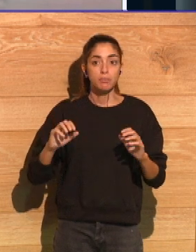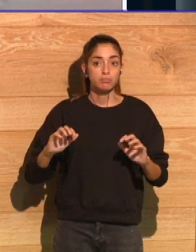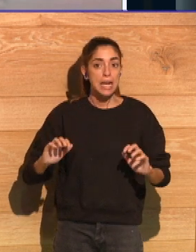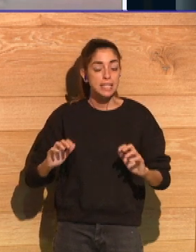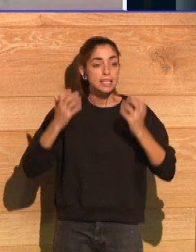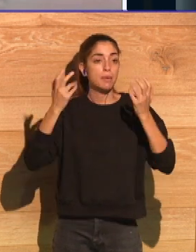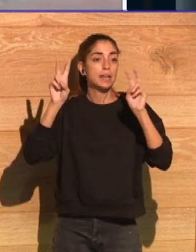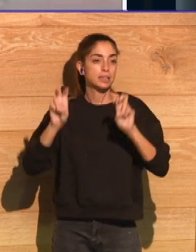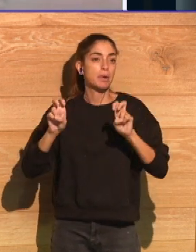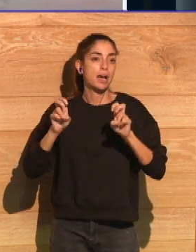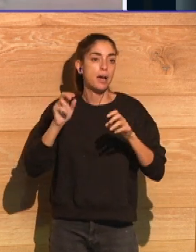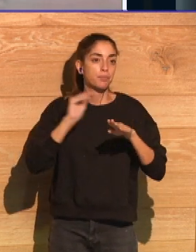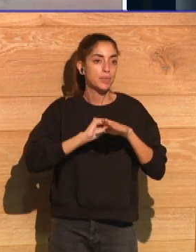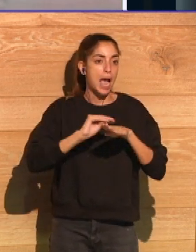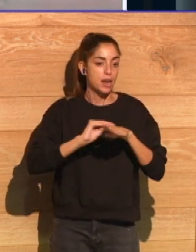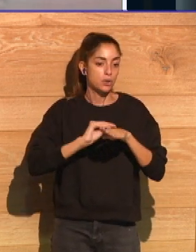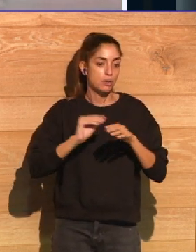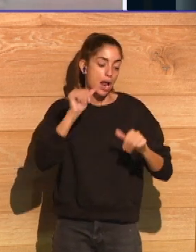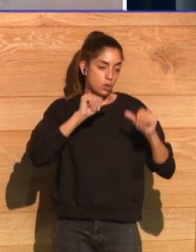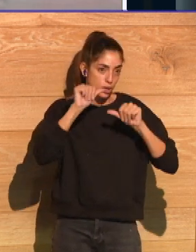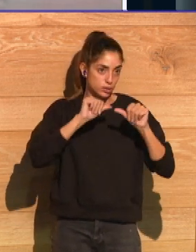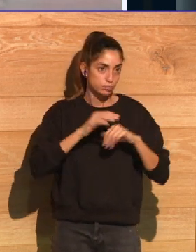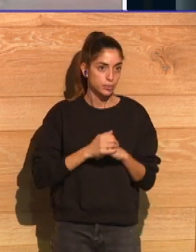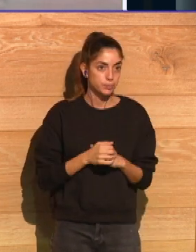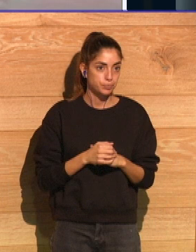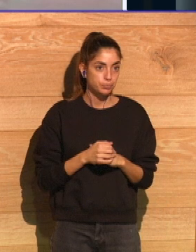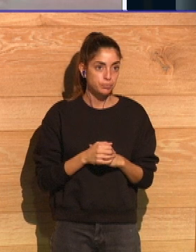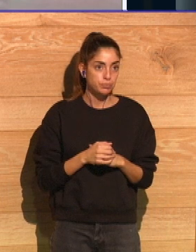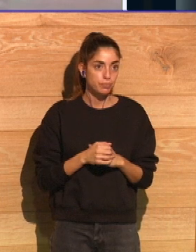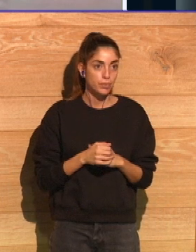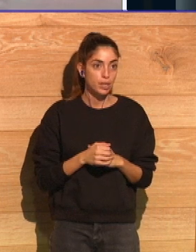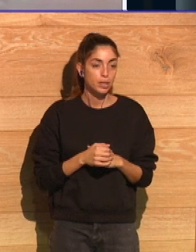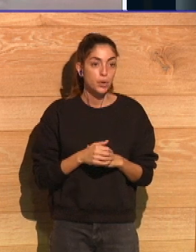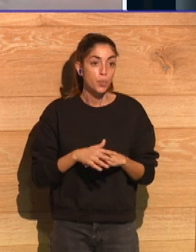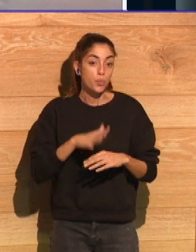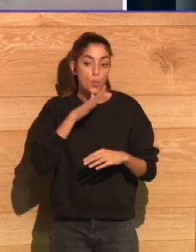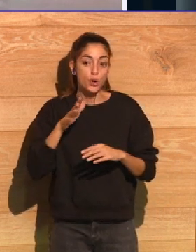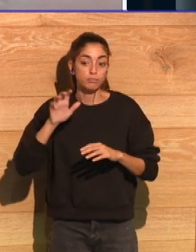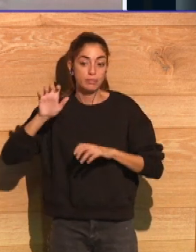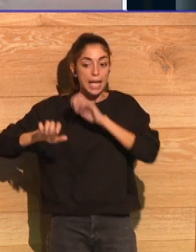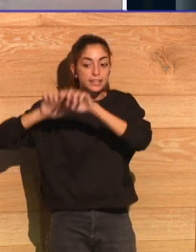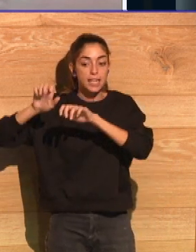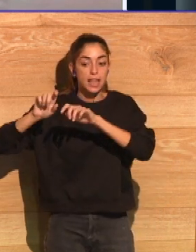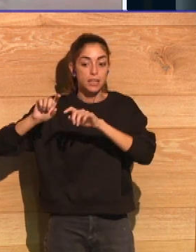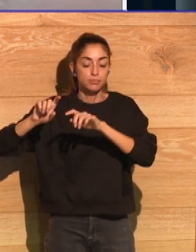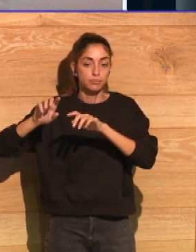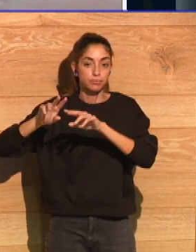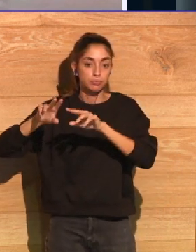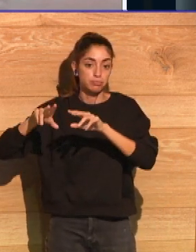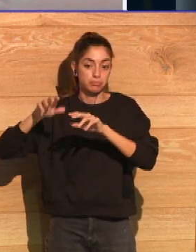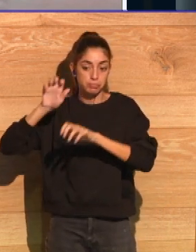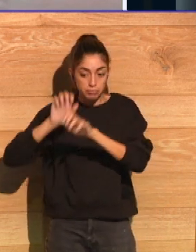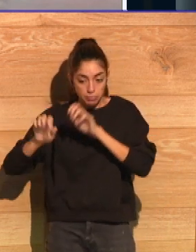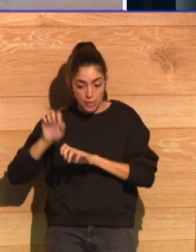que no fue así. En cuanto bajó de la montaña ya estaba bebiendo otra vez, y yo también, debo admitirlo,